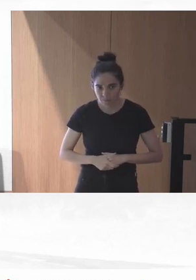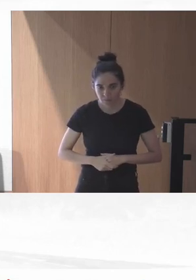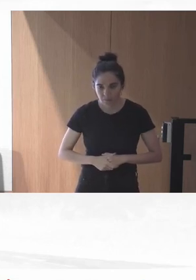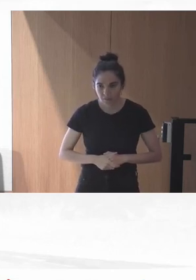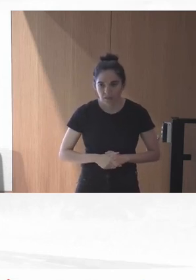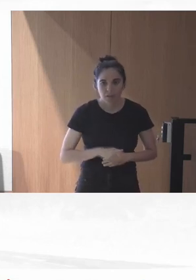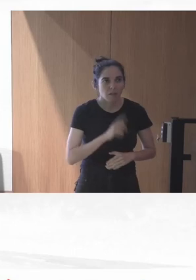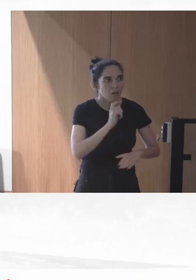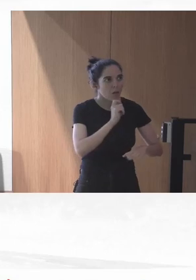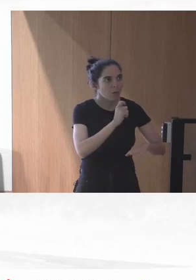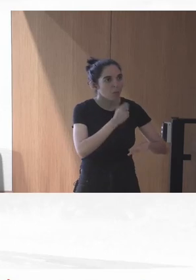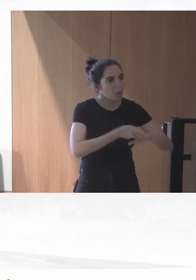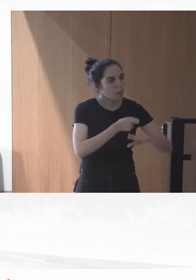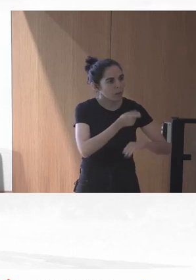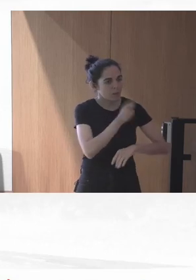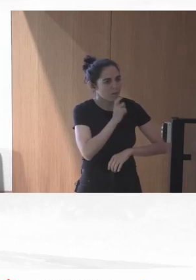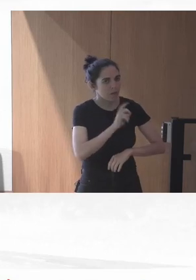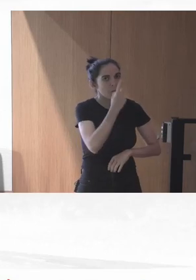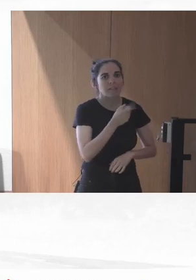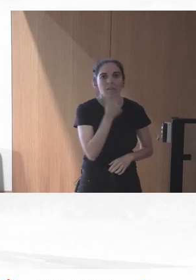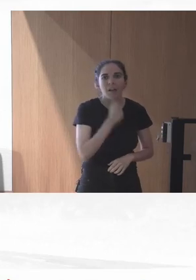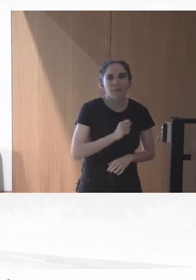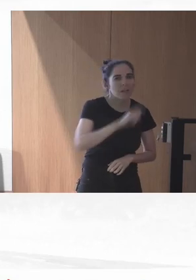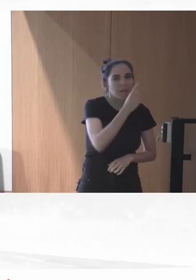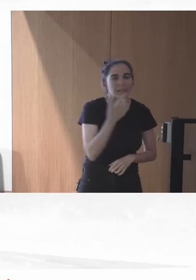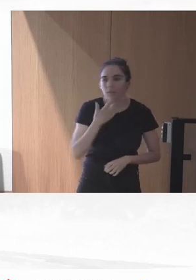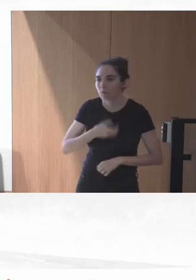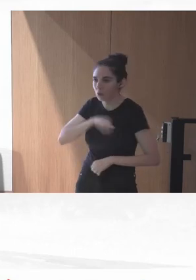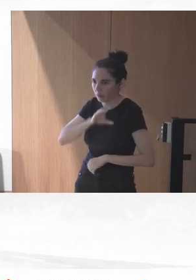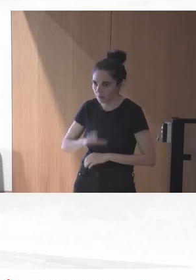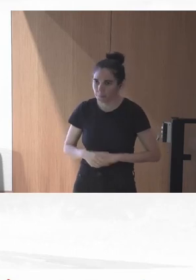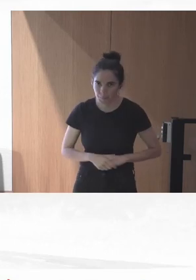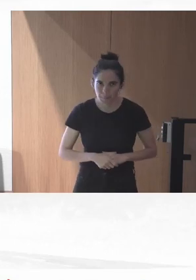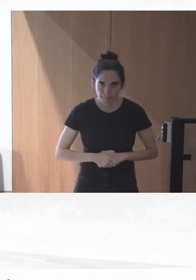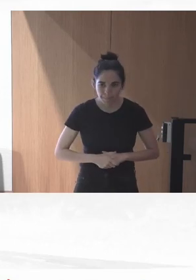los que menos, con quién te era más fácil poder comunicarte? Con la policía.